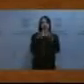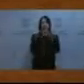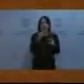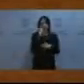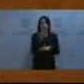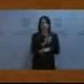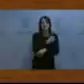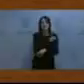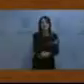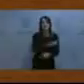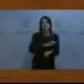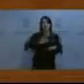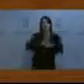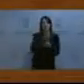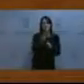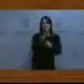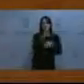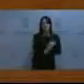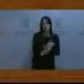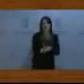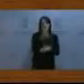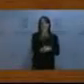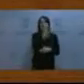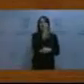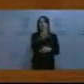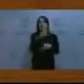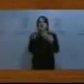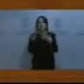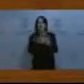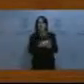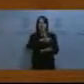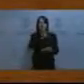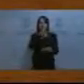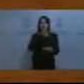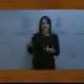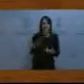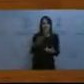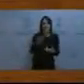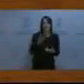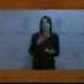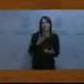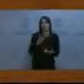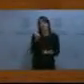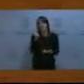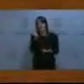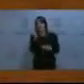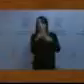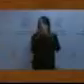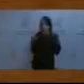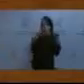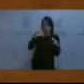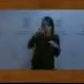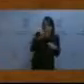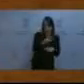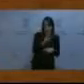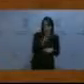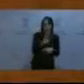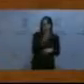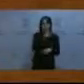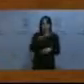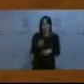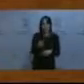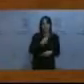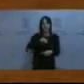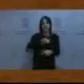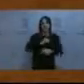préstamos, casi 128 millones de euros en riesgo de capital público, que, por cierto, para los que también somos mayores, les voy a decir que son